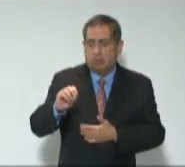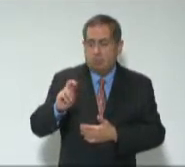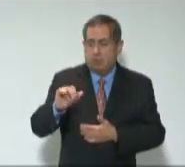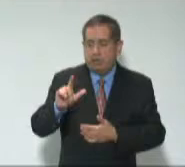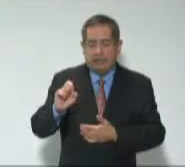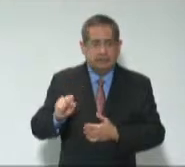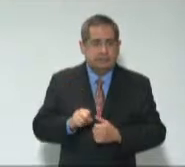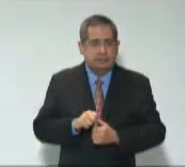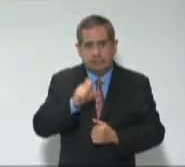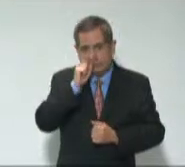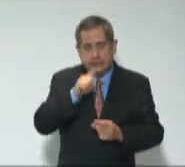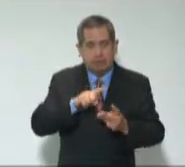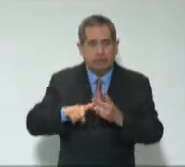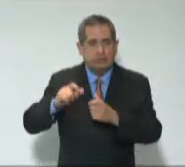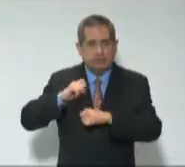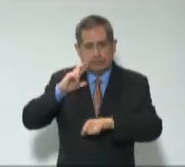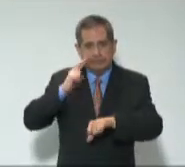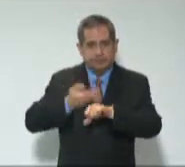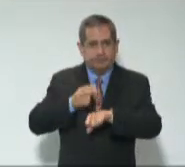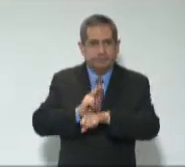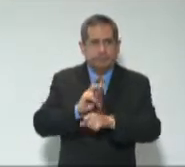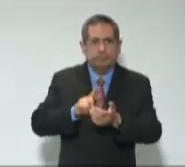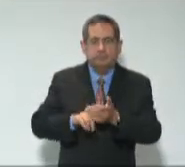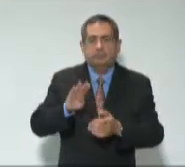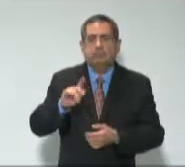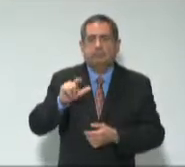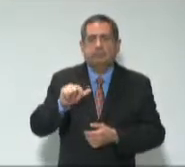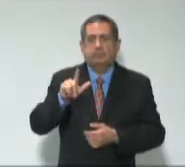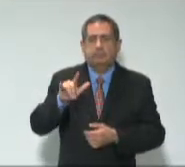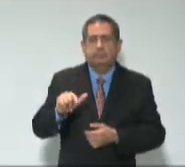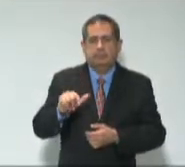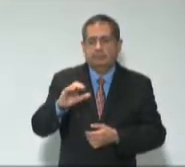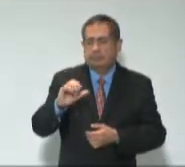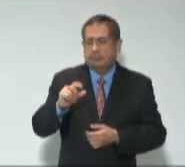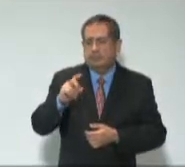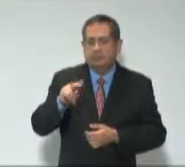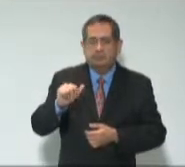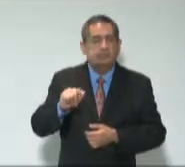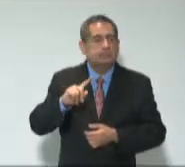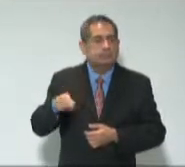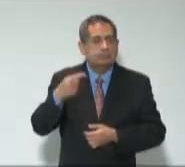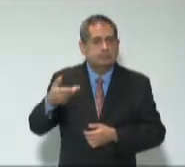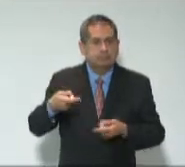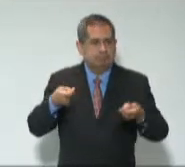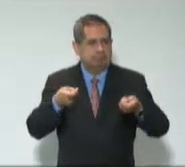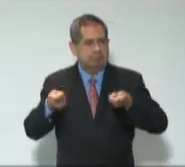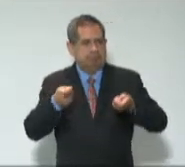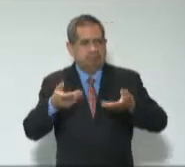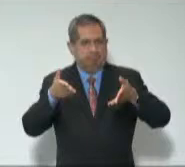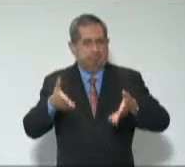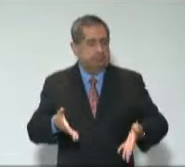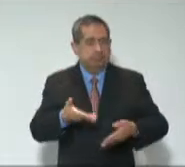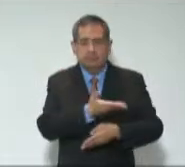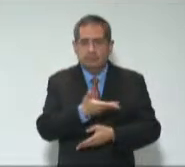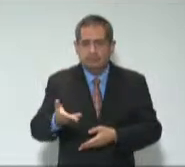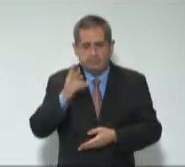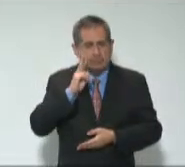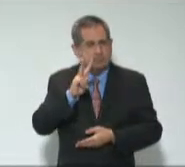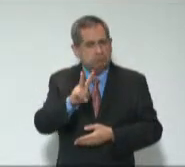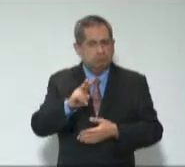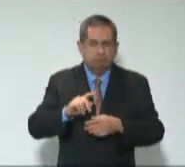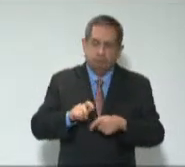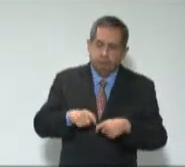y la comisionada del inay Blanca Lilia ybarra cadena presentadora de esta conferencia a quien